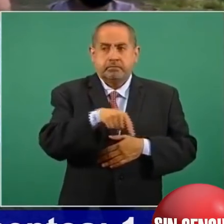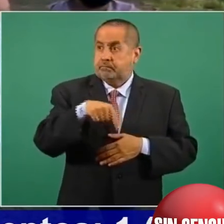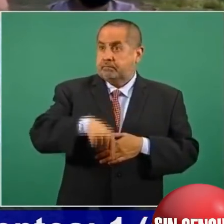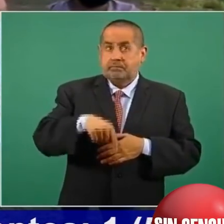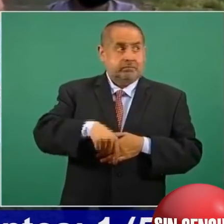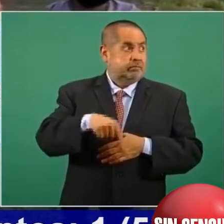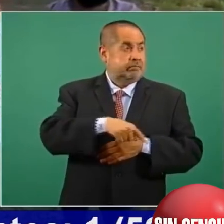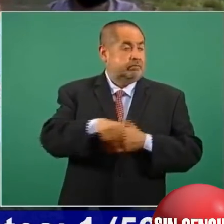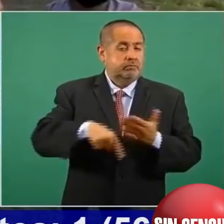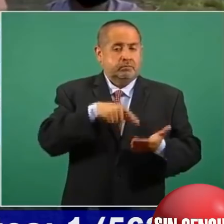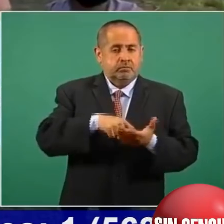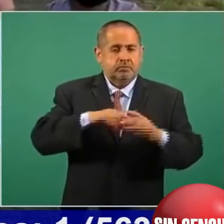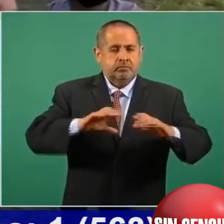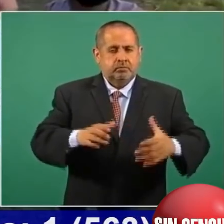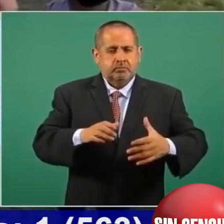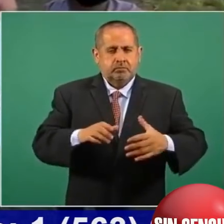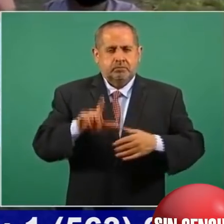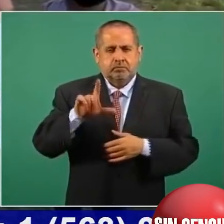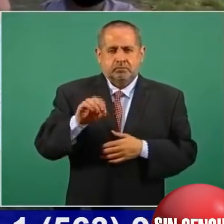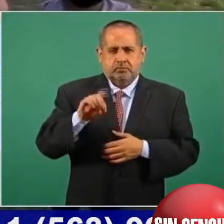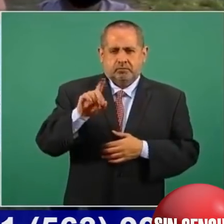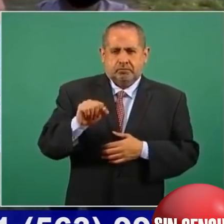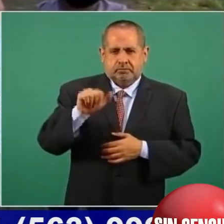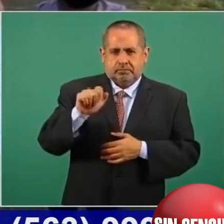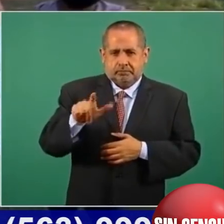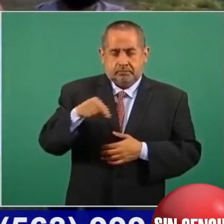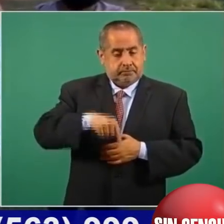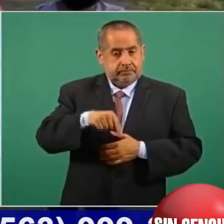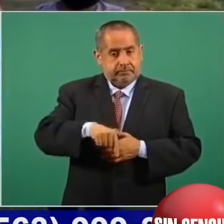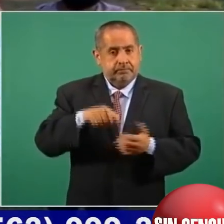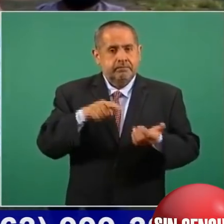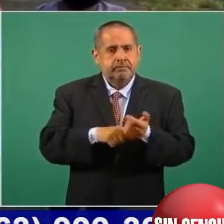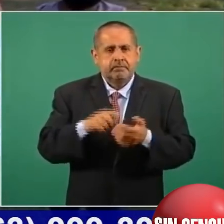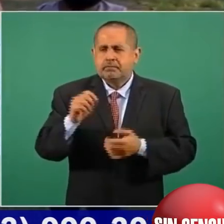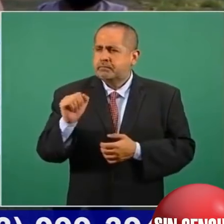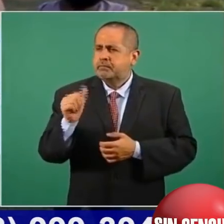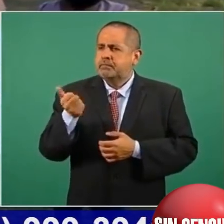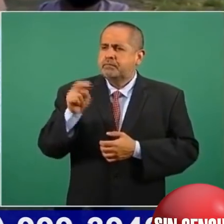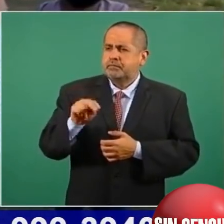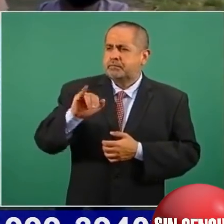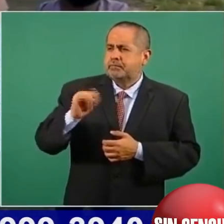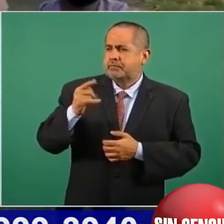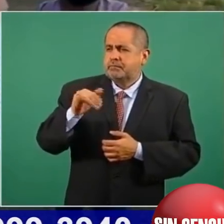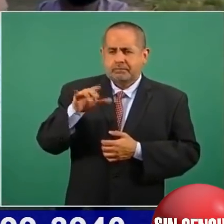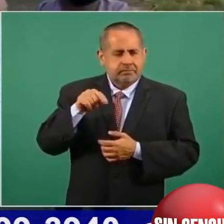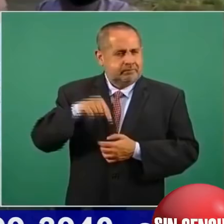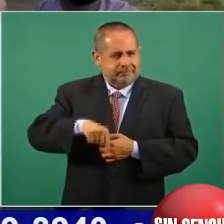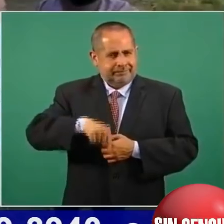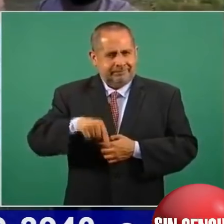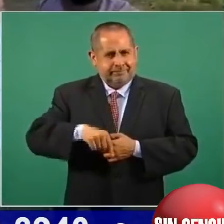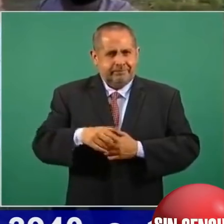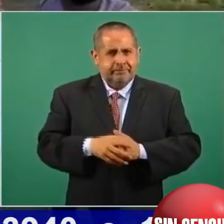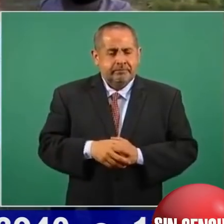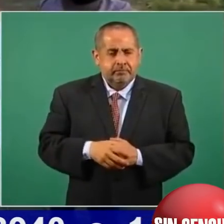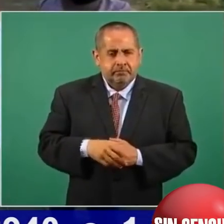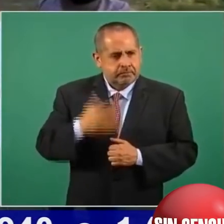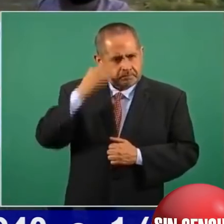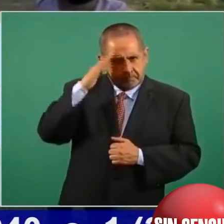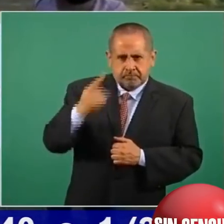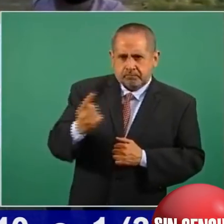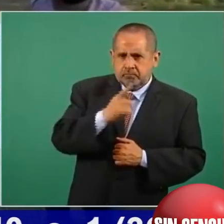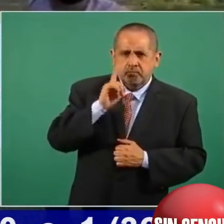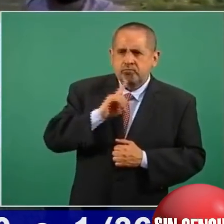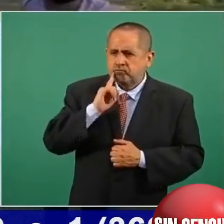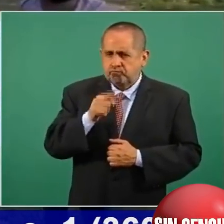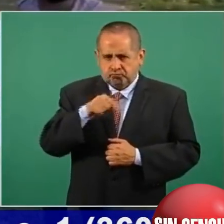en esta comunidad de Lodazal de San Ignacio, estas señoras,